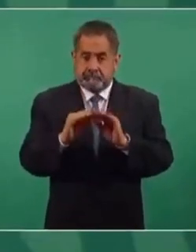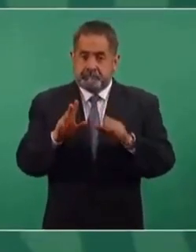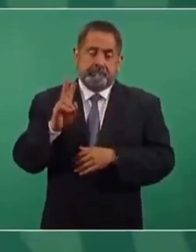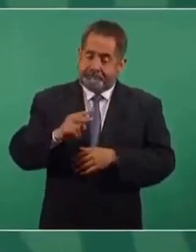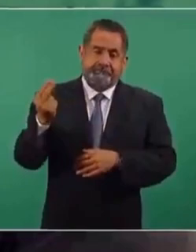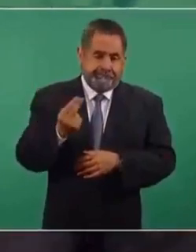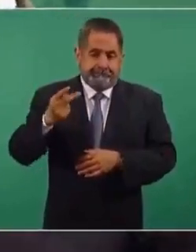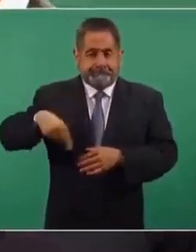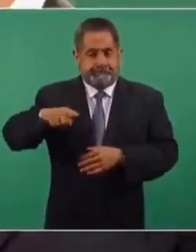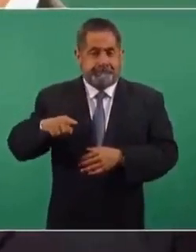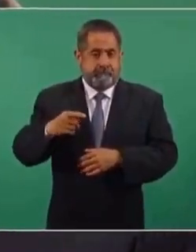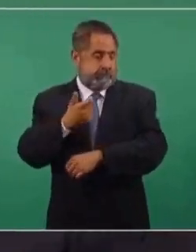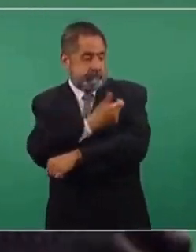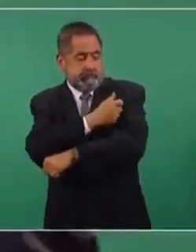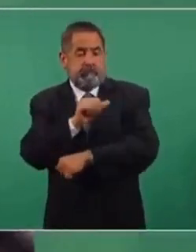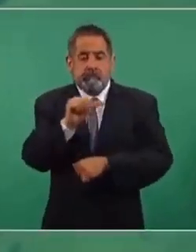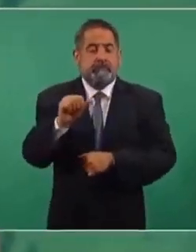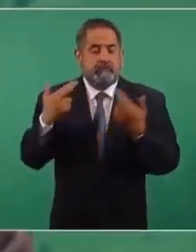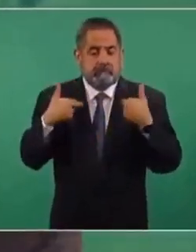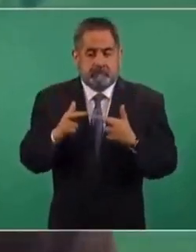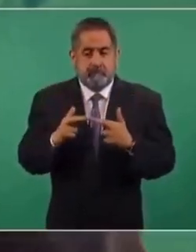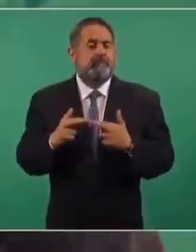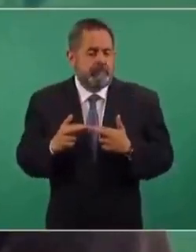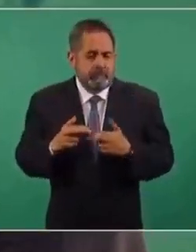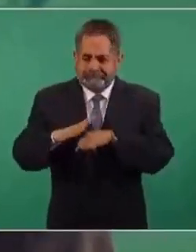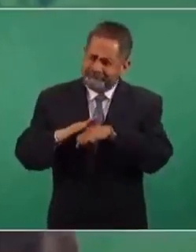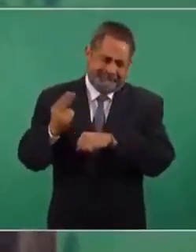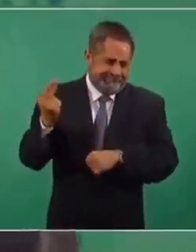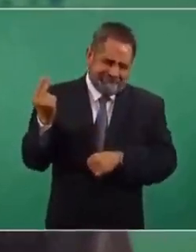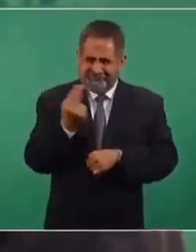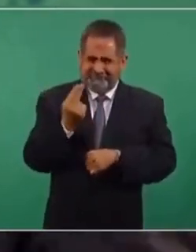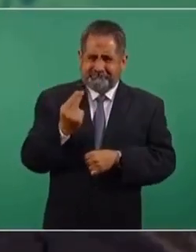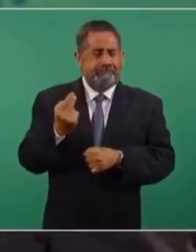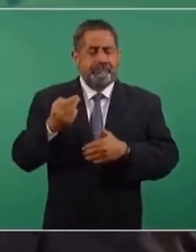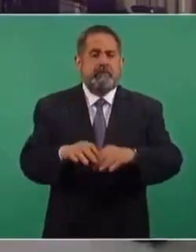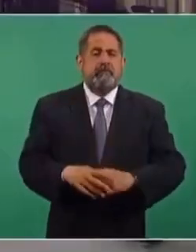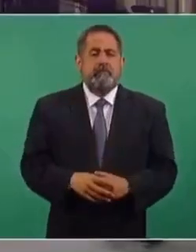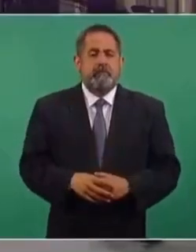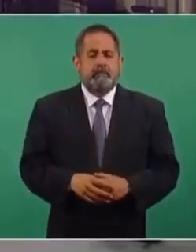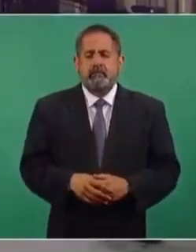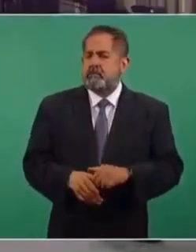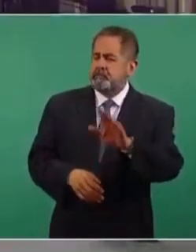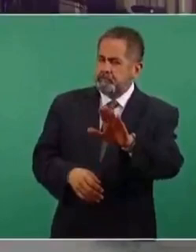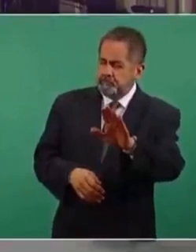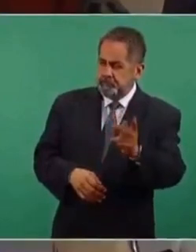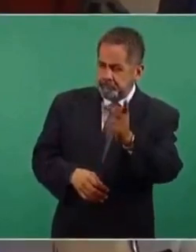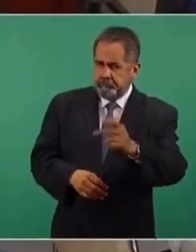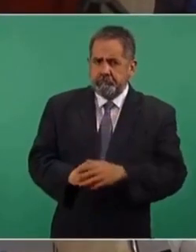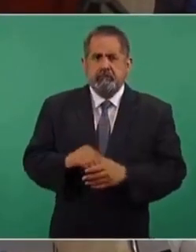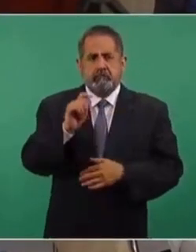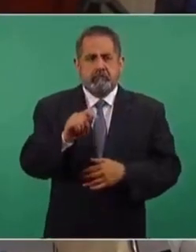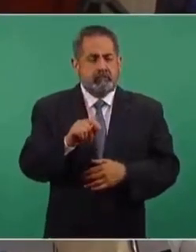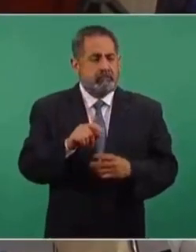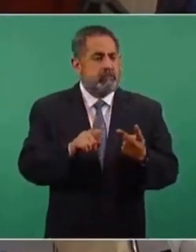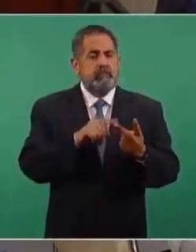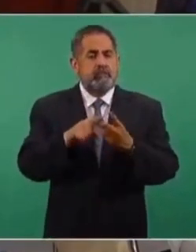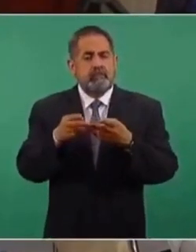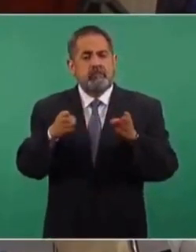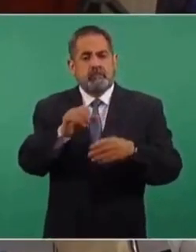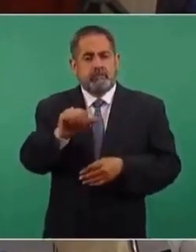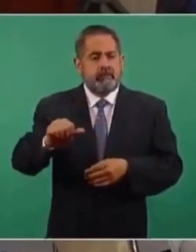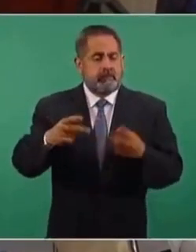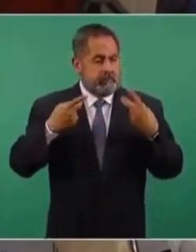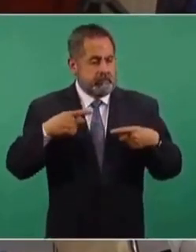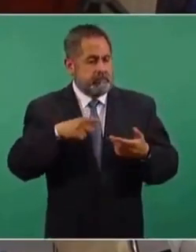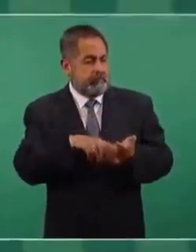necesitamos tener vacunados los maestros porque urge el regreso a clases presenciales. ¿Ha descartado definitivamente la apertura de un proceso de vacunación para el